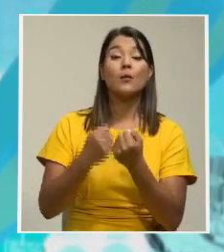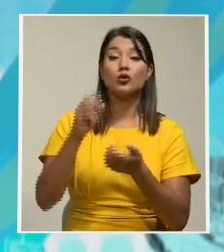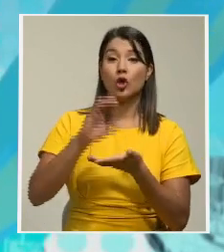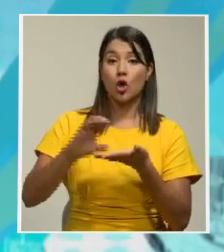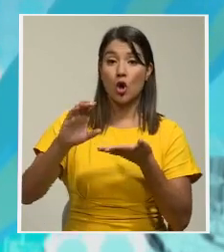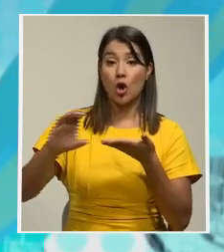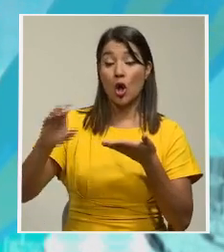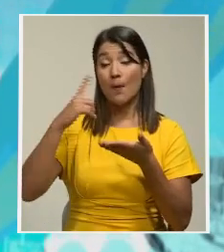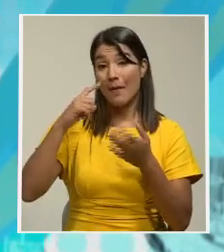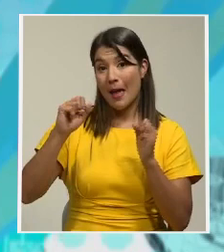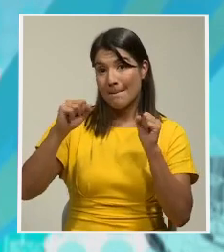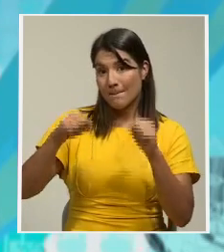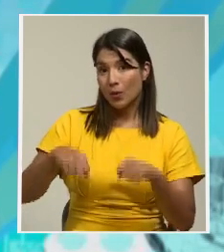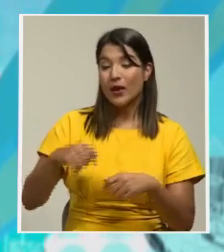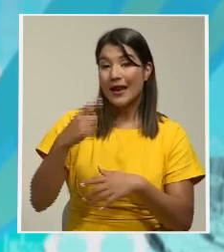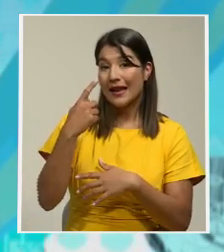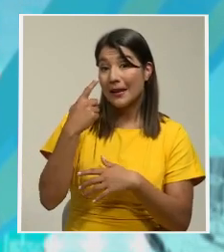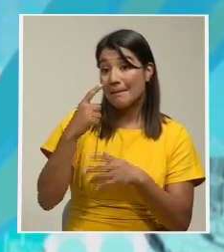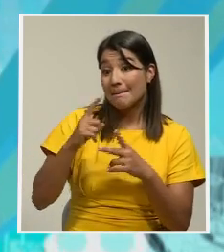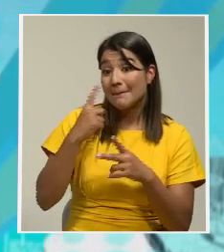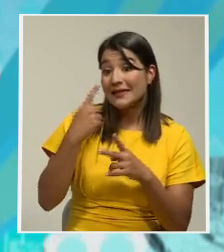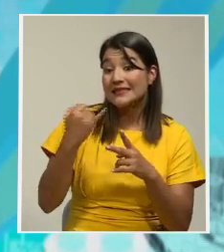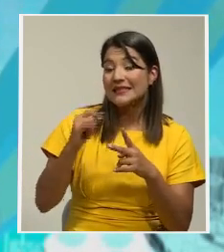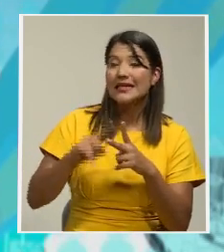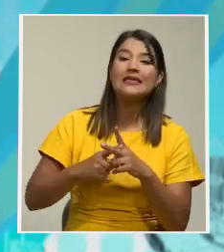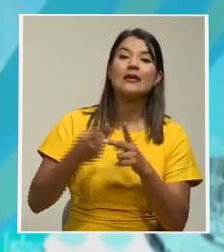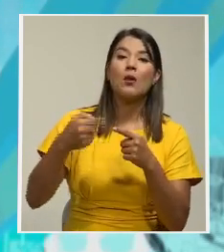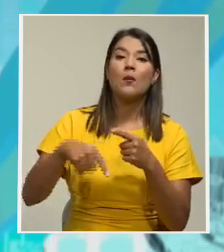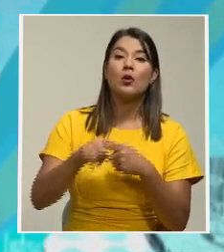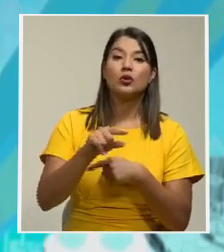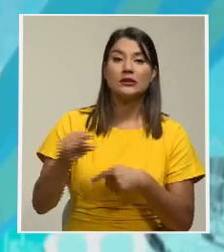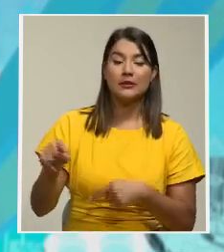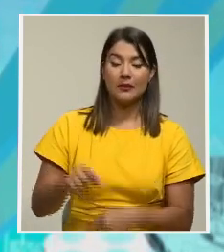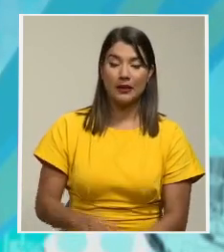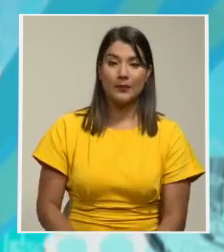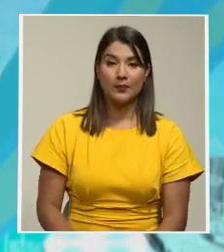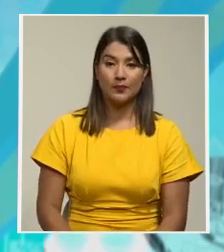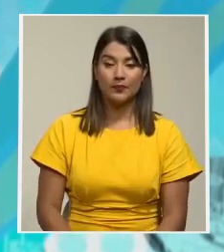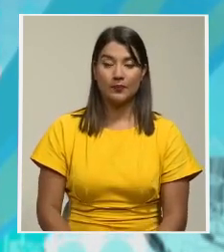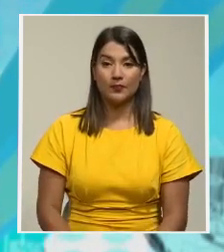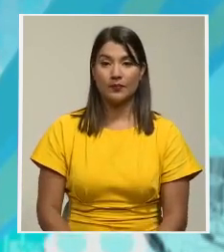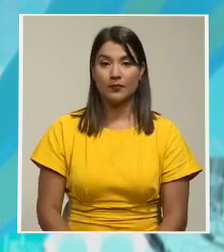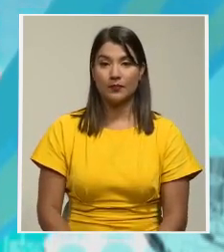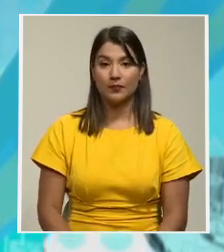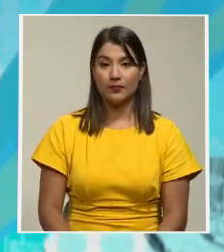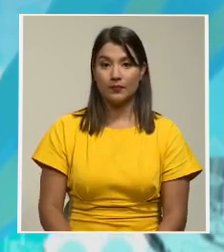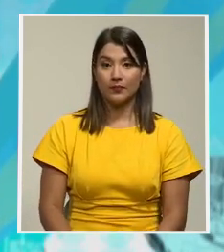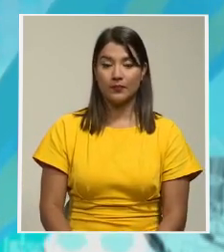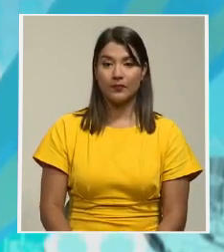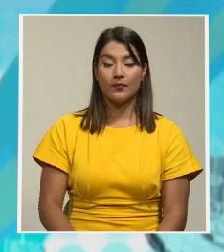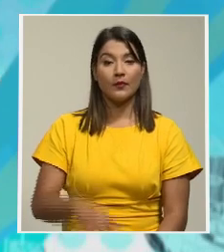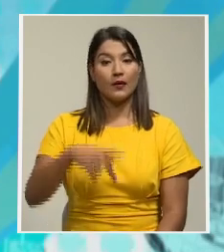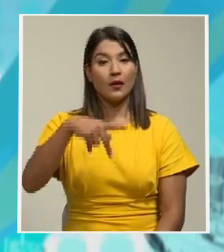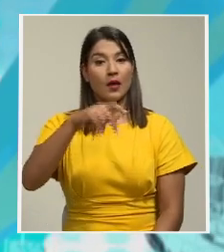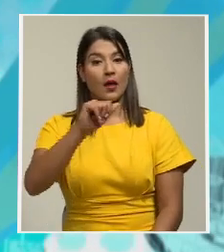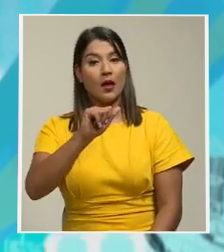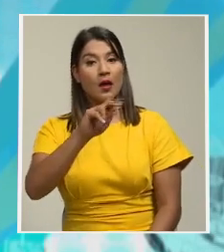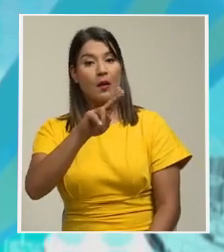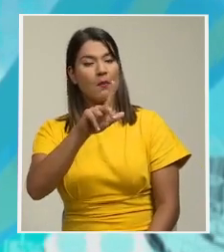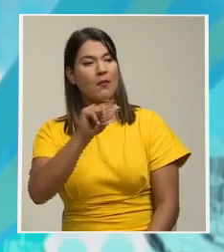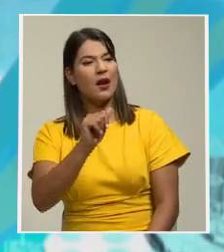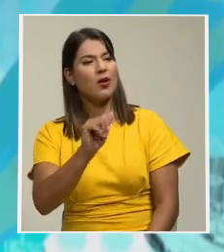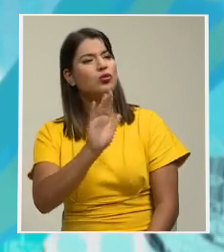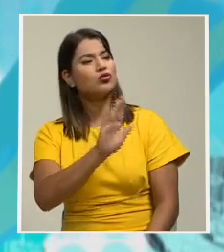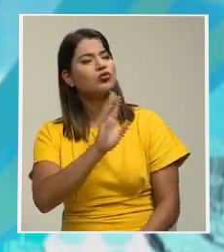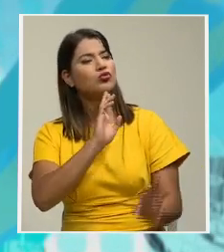ayudarnos con este tema para ingresar la otra semana a los estudiantes a la institución del Colegio San Luis Gonzaga. Doña Paula, ¿qué responde ante